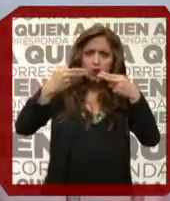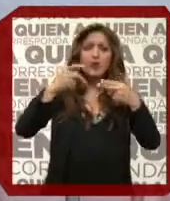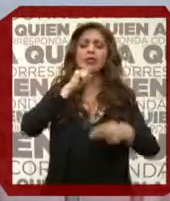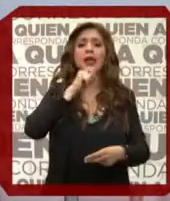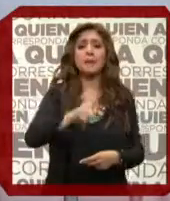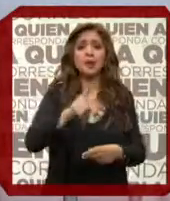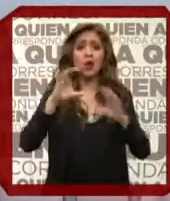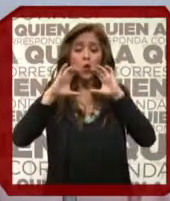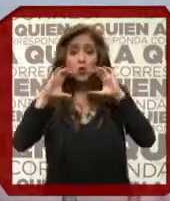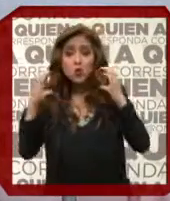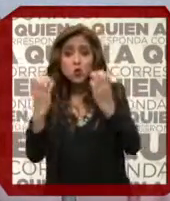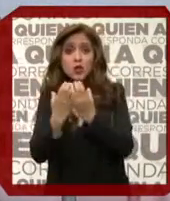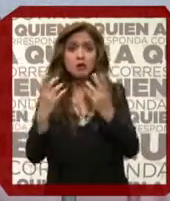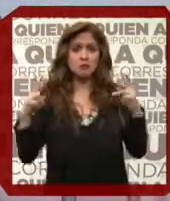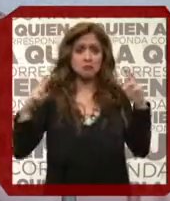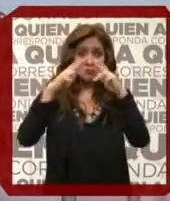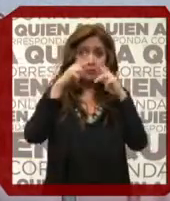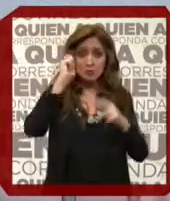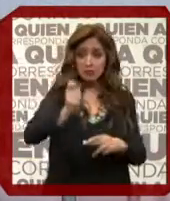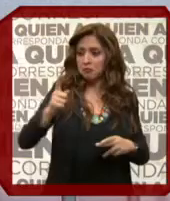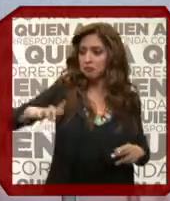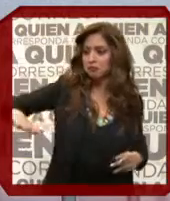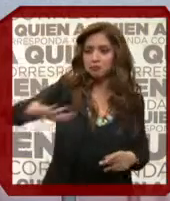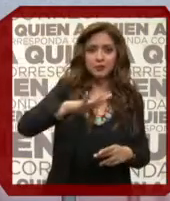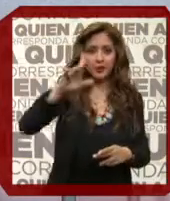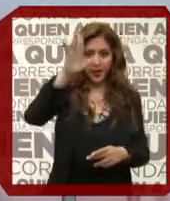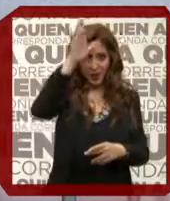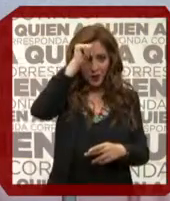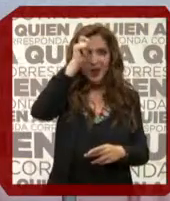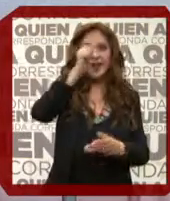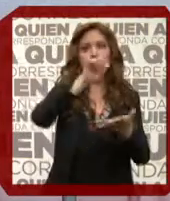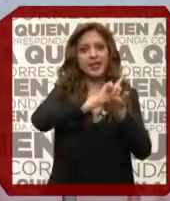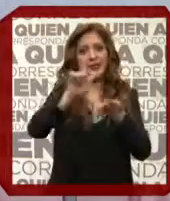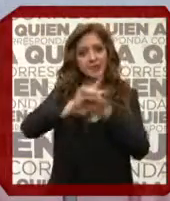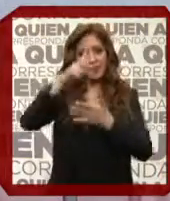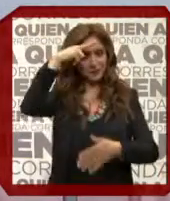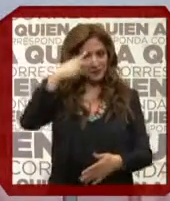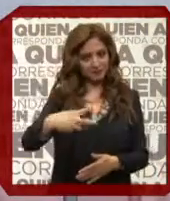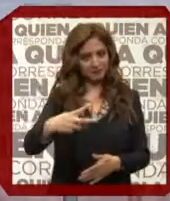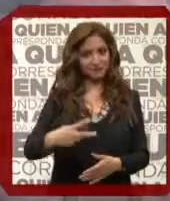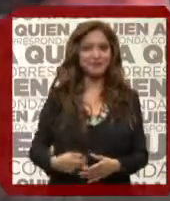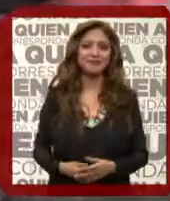comunidades religiosas. Nos pusimos de acuerdo todos y fuimos a limpiar nuestro México.